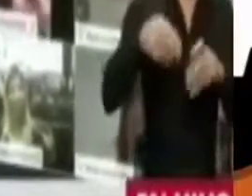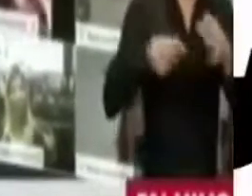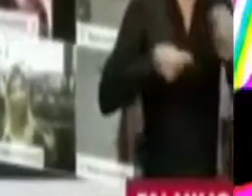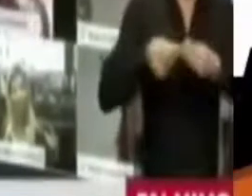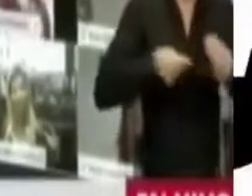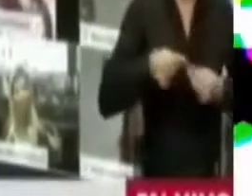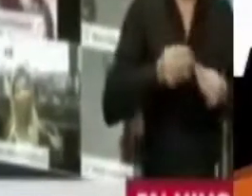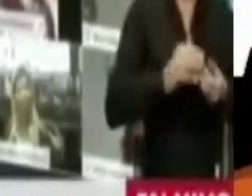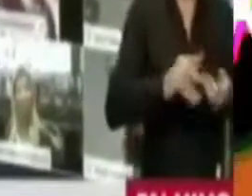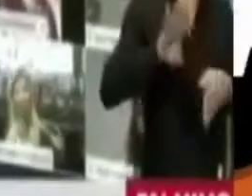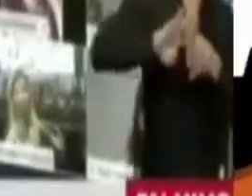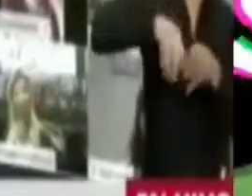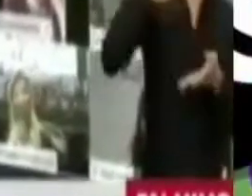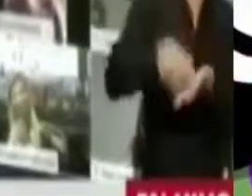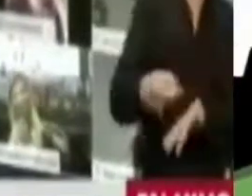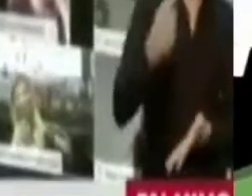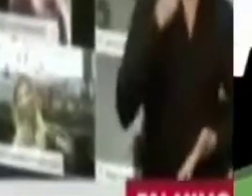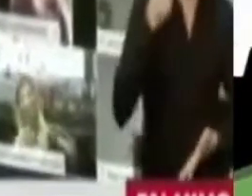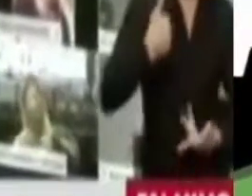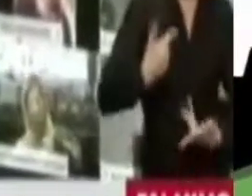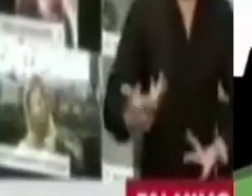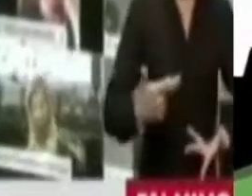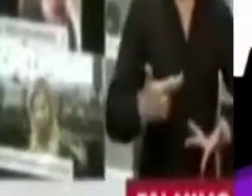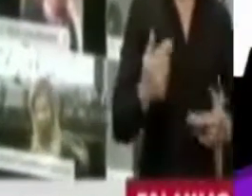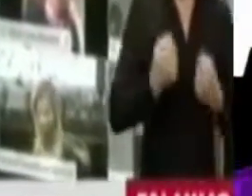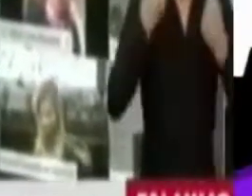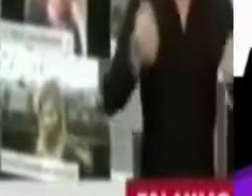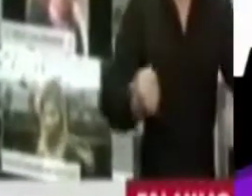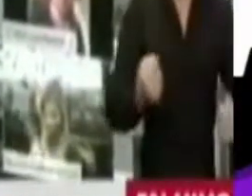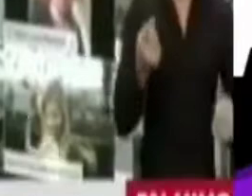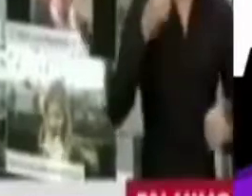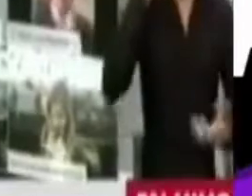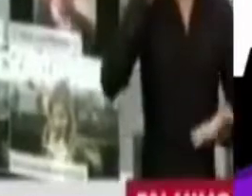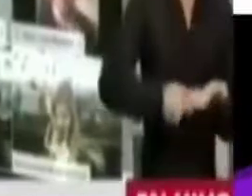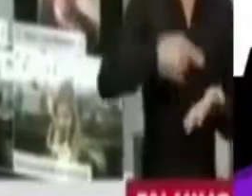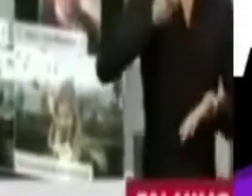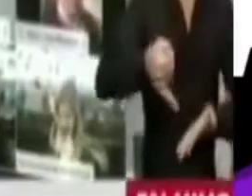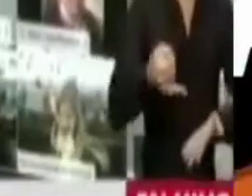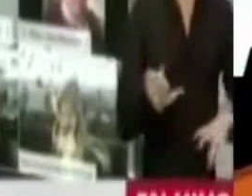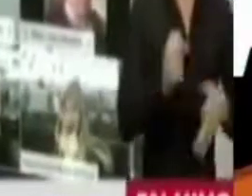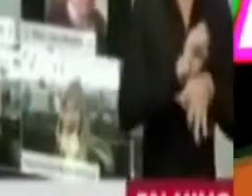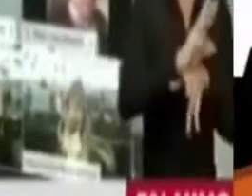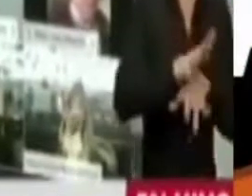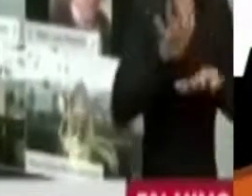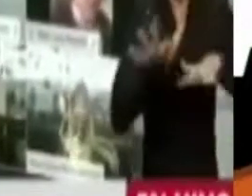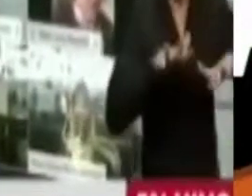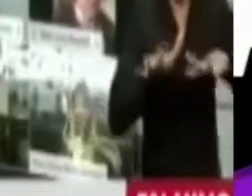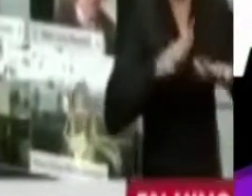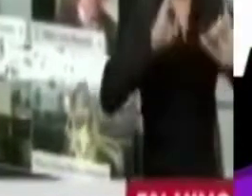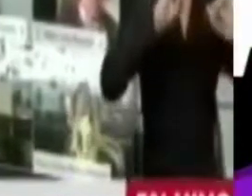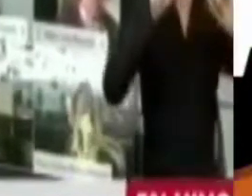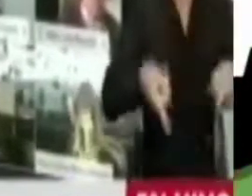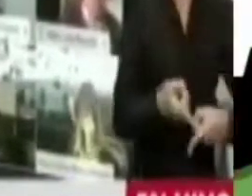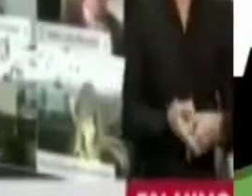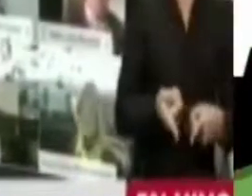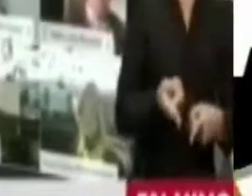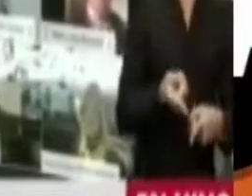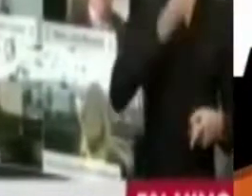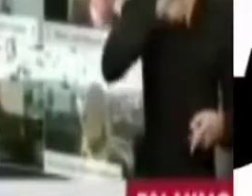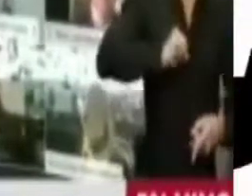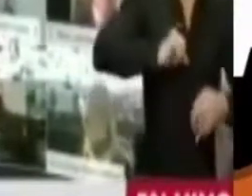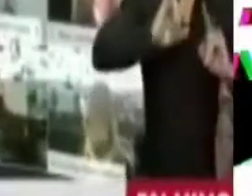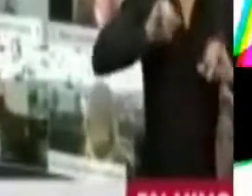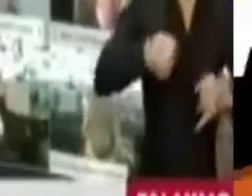Luis con el Ejecutivo Nacional a los fines de dejar ya establecido el cobro de la